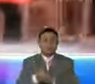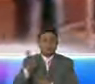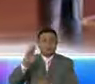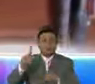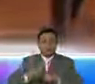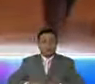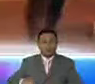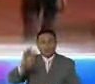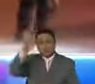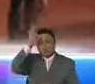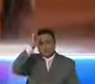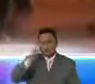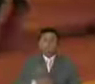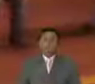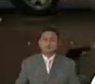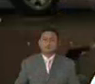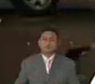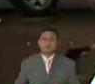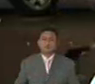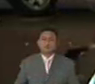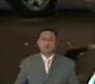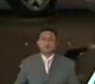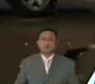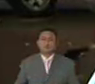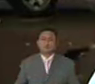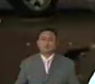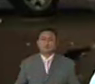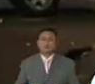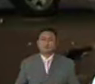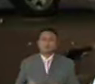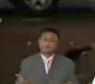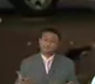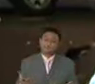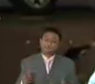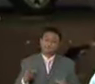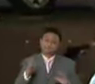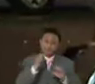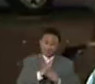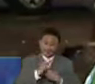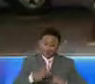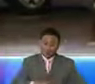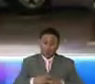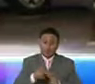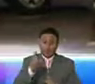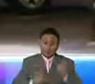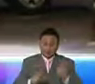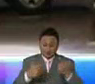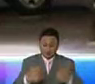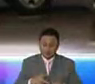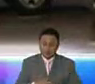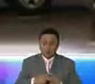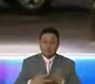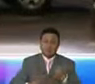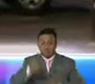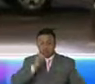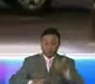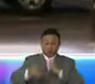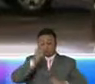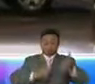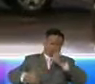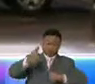trasladados a diferentes casas de salud. Y la noche creo que empieza, como es feriado, la gente creo que empieza a tomar en